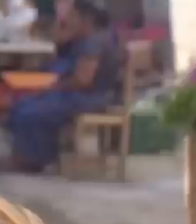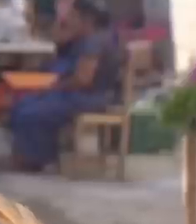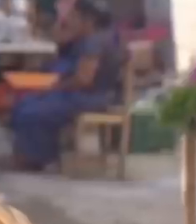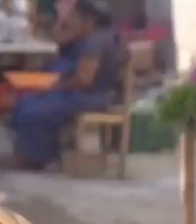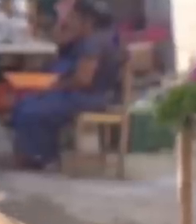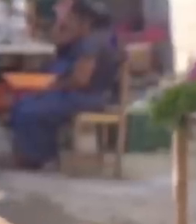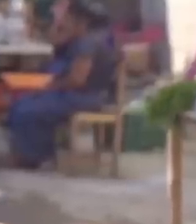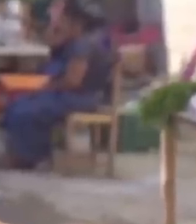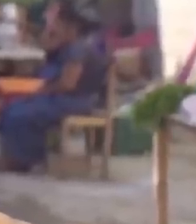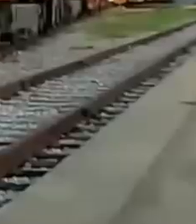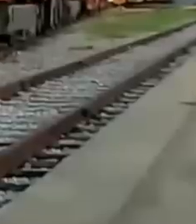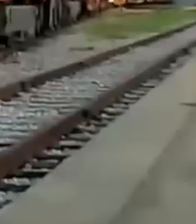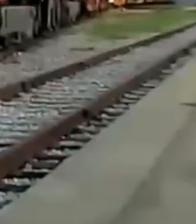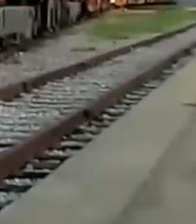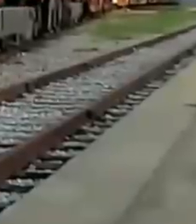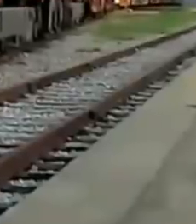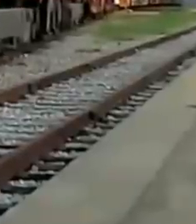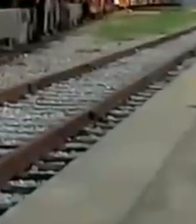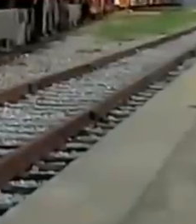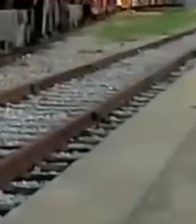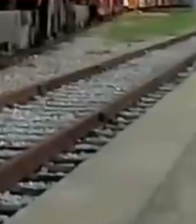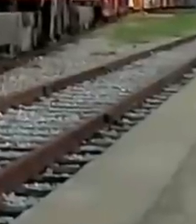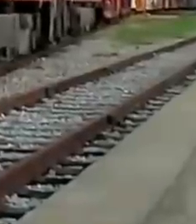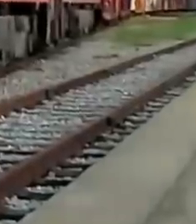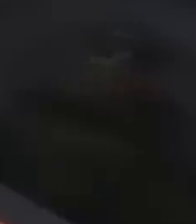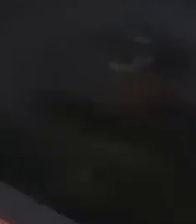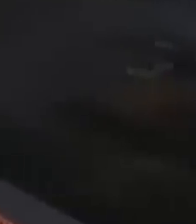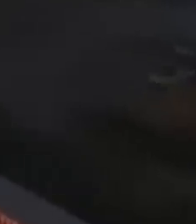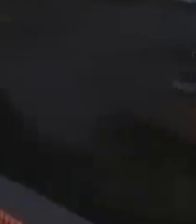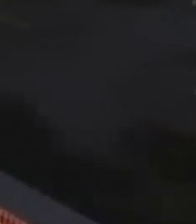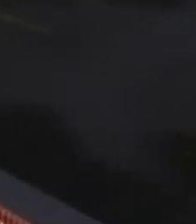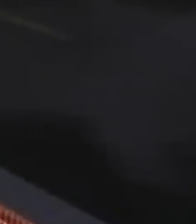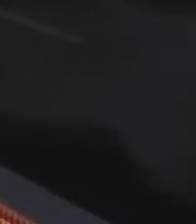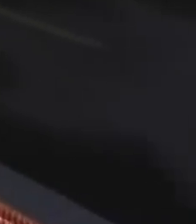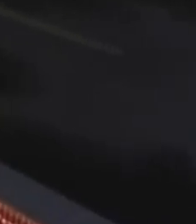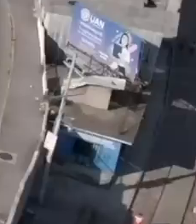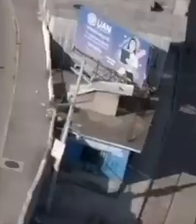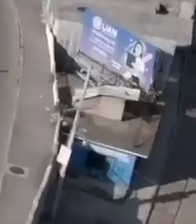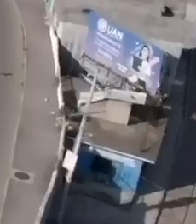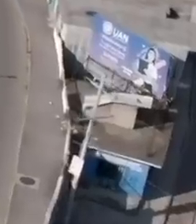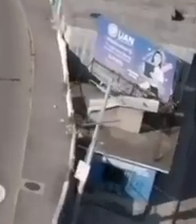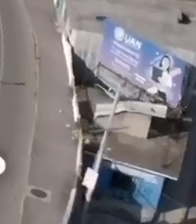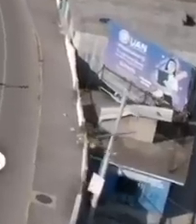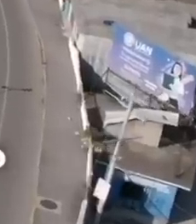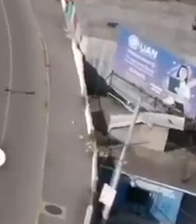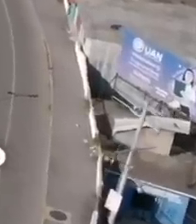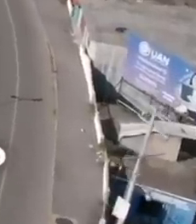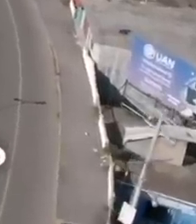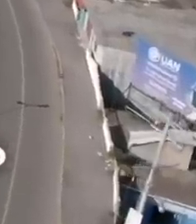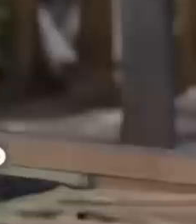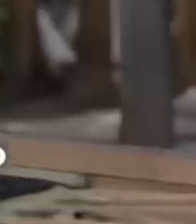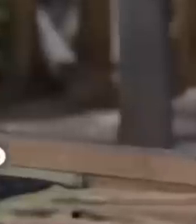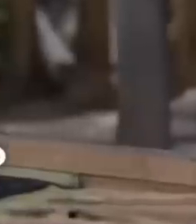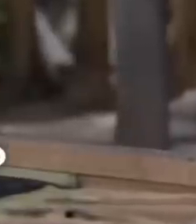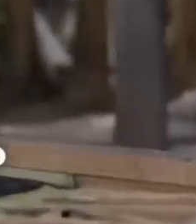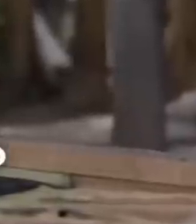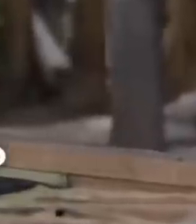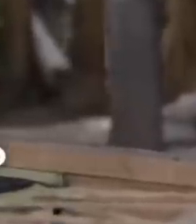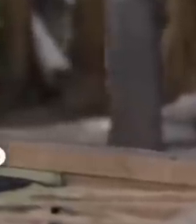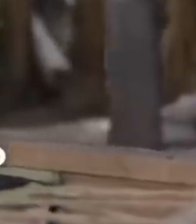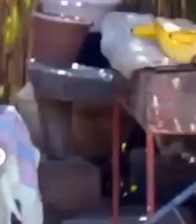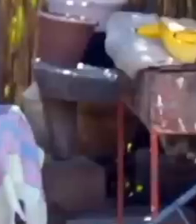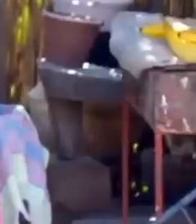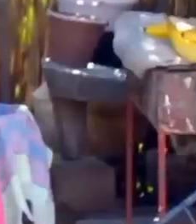del sur-sureste del país, devolviendo los días de gloria para el ferrocarril mexicano y detonando la región del Istmo como un polo